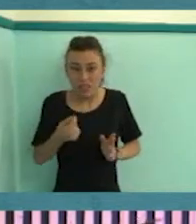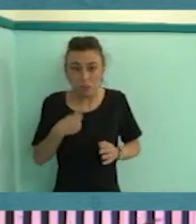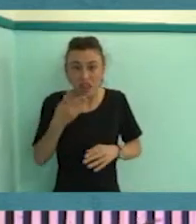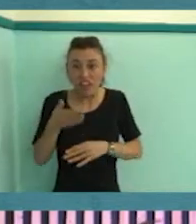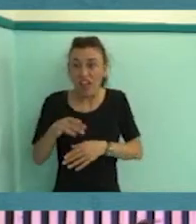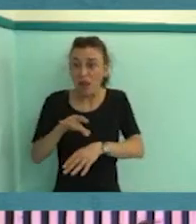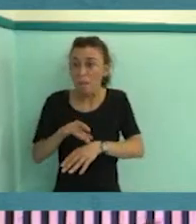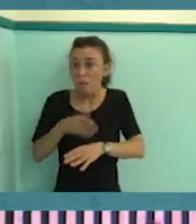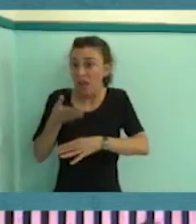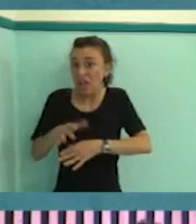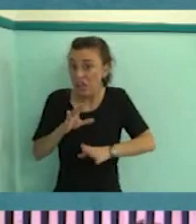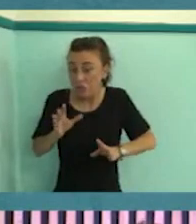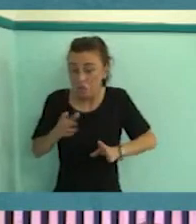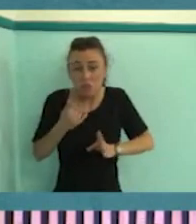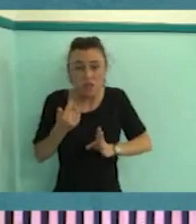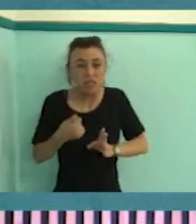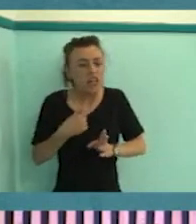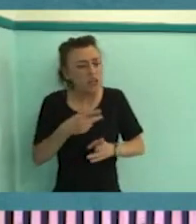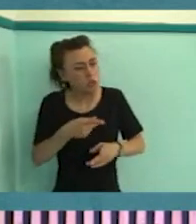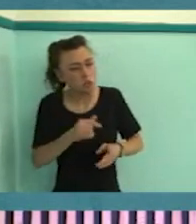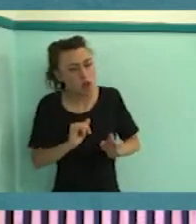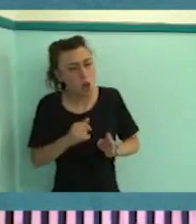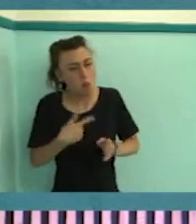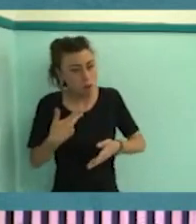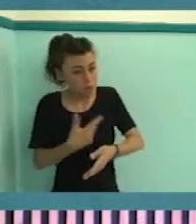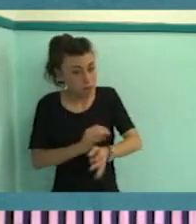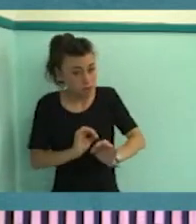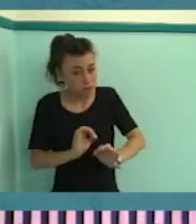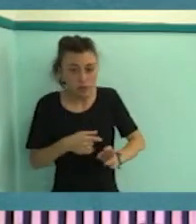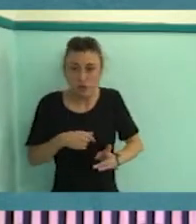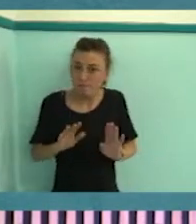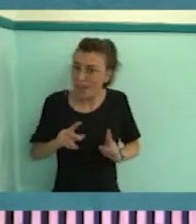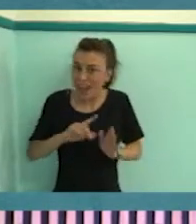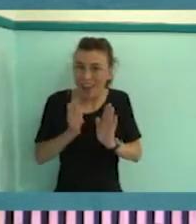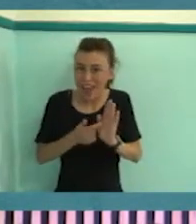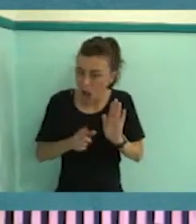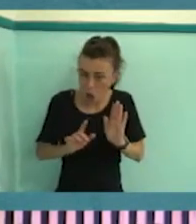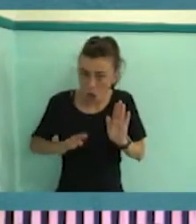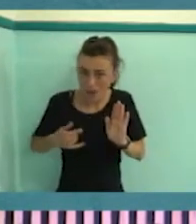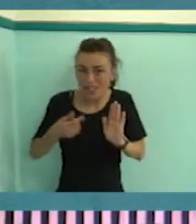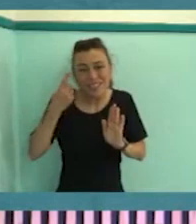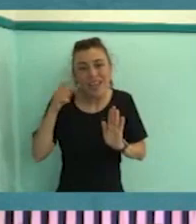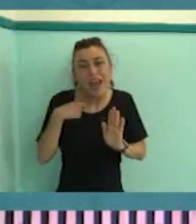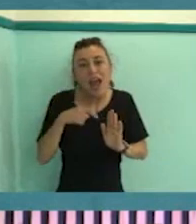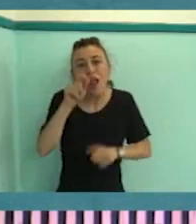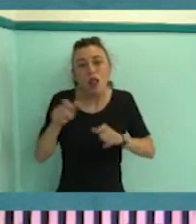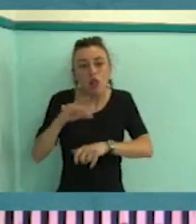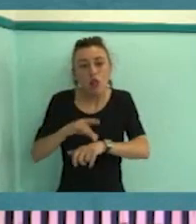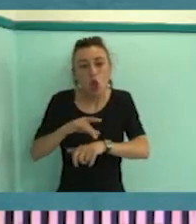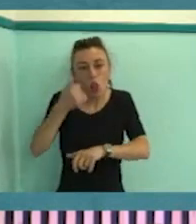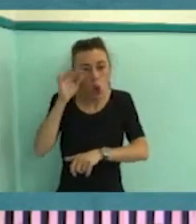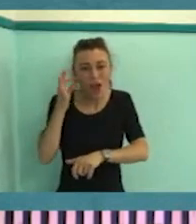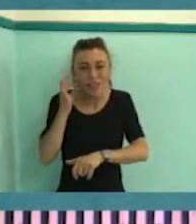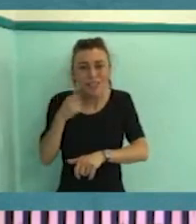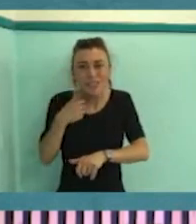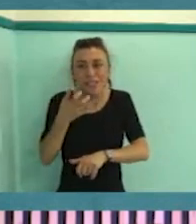esto Esto no Debería ser legal yo no sé hasta qué punto lo es pero sí sé de primera mano que muchos doctores y doctoras lo están recetando a paciente gordo que entra por la puerta